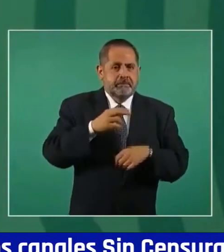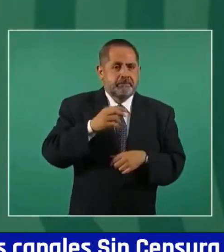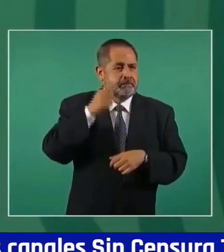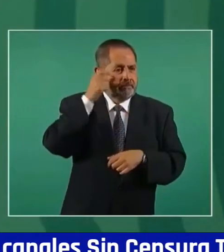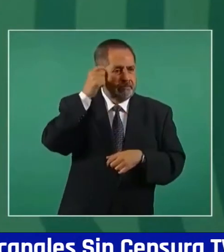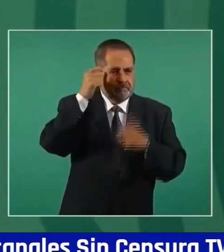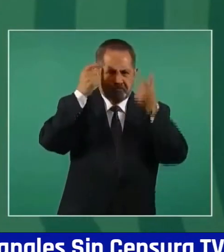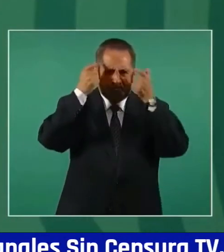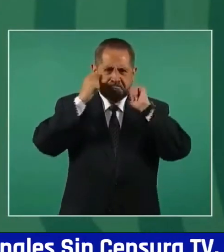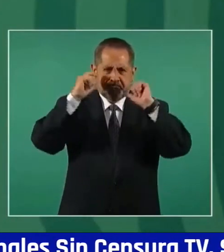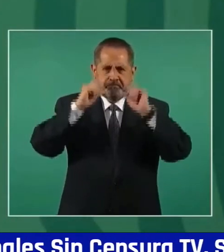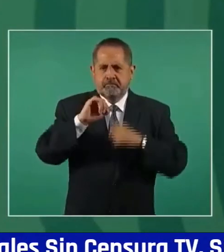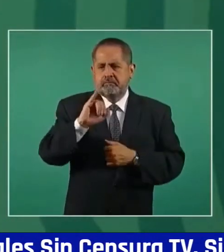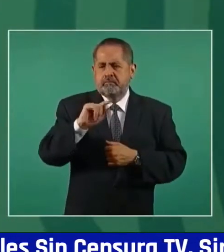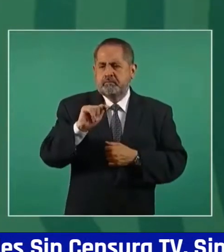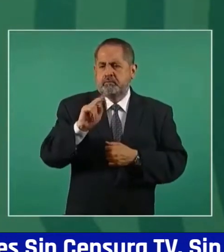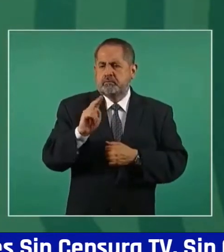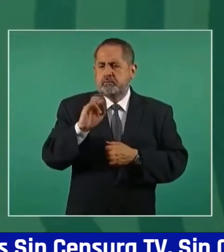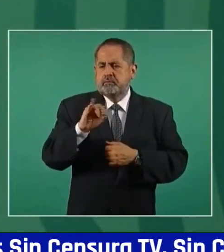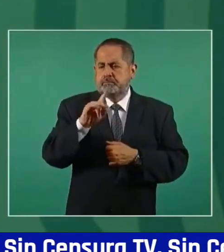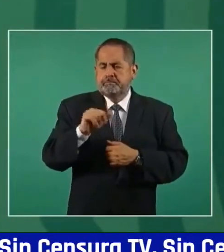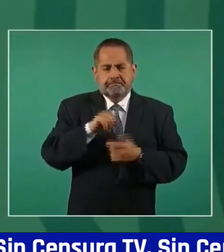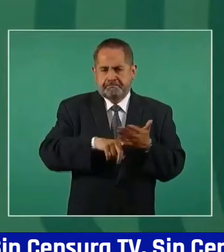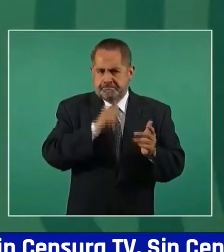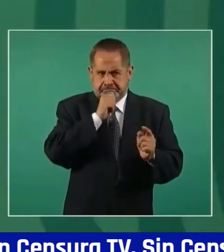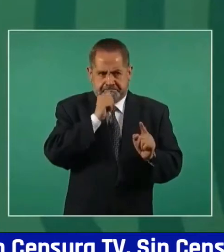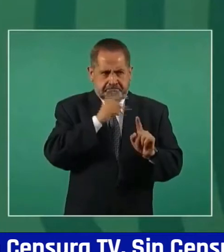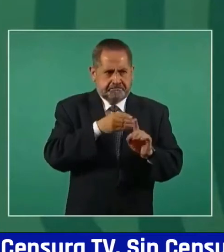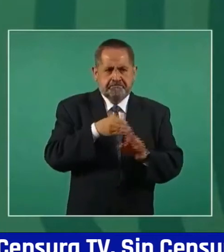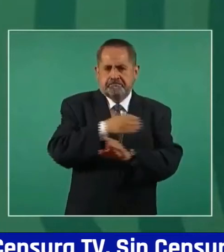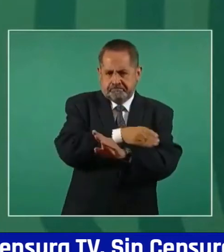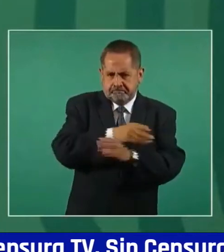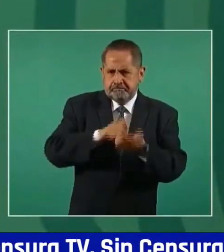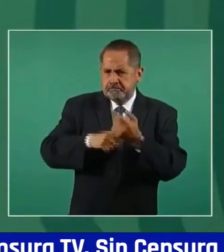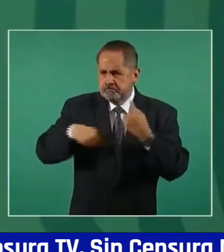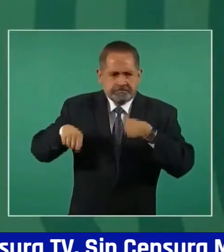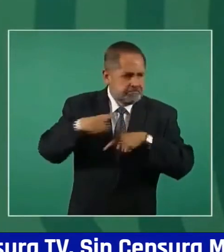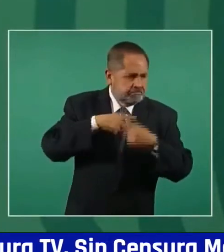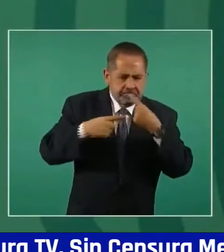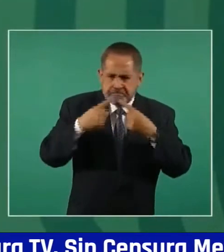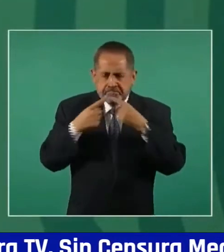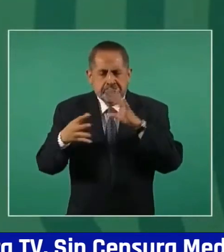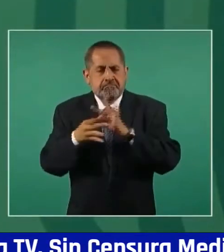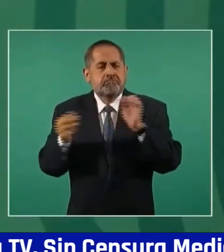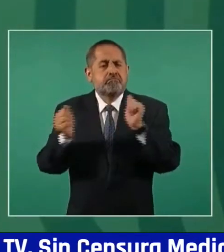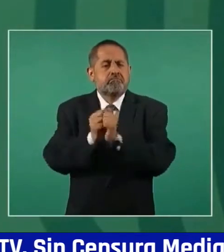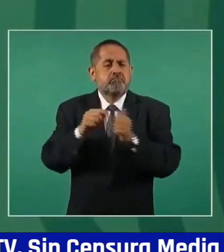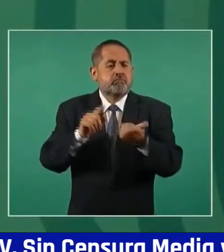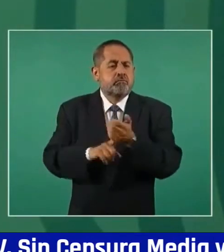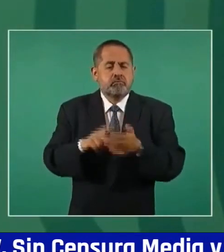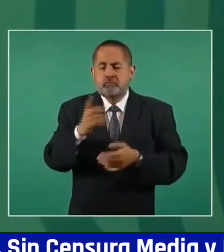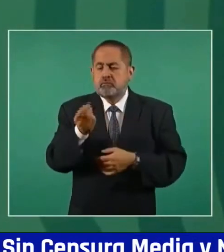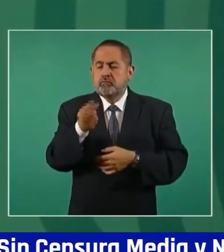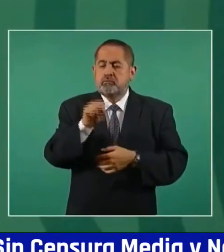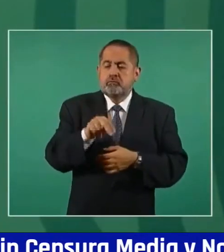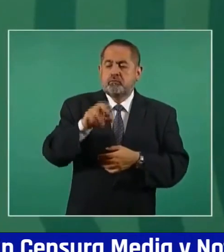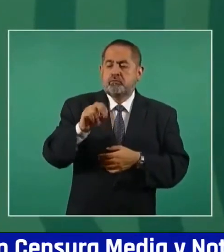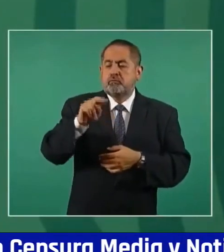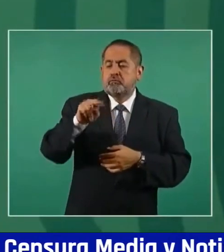ejército trigarante a la Ciudad de México, donde se reúne con O'Donoghue